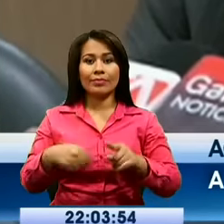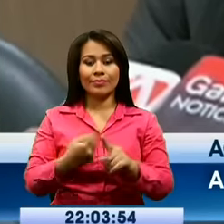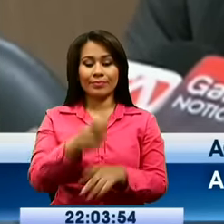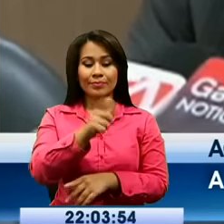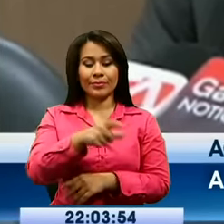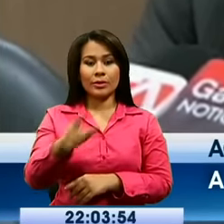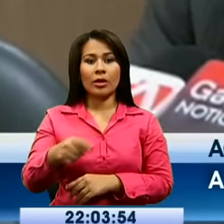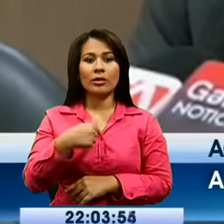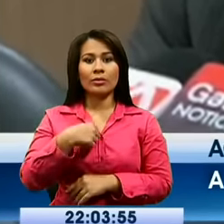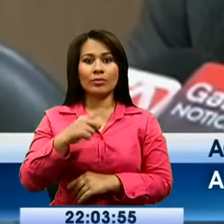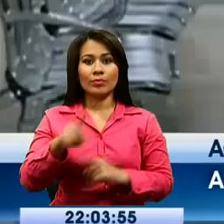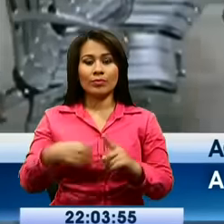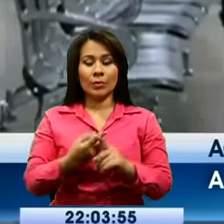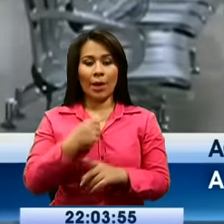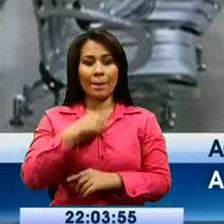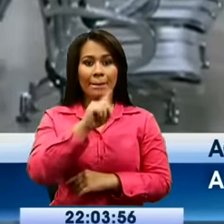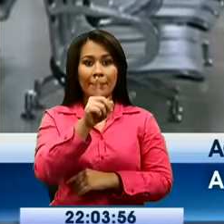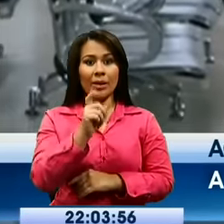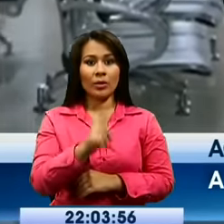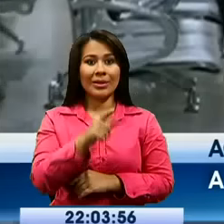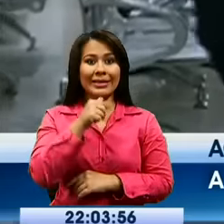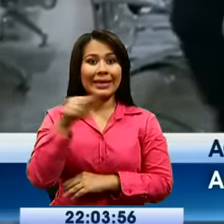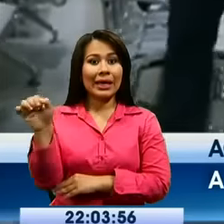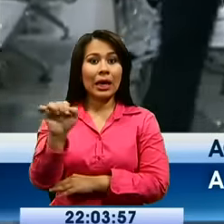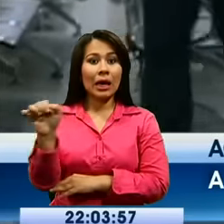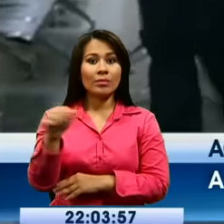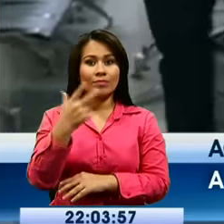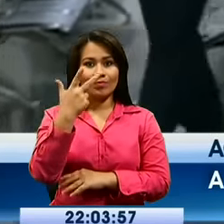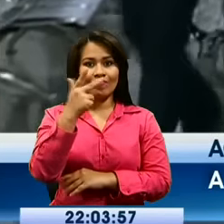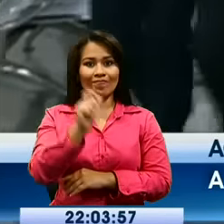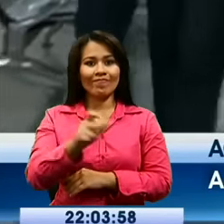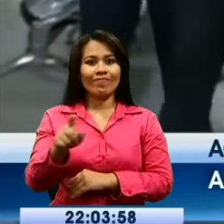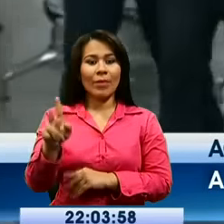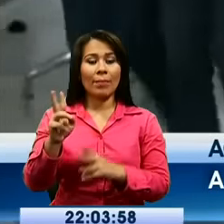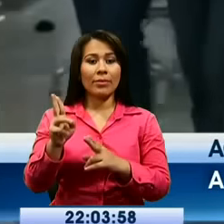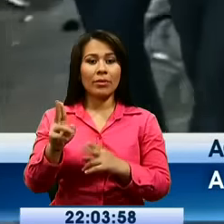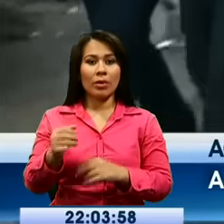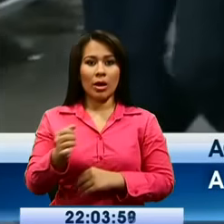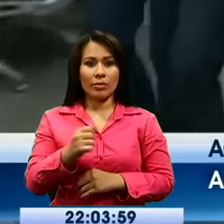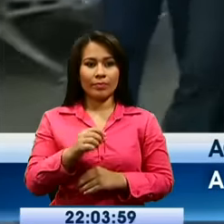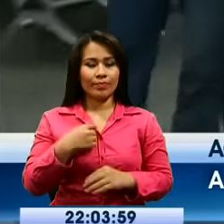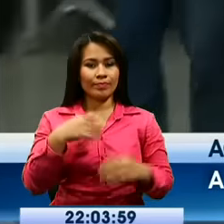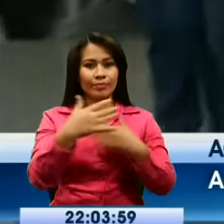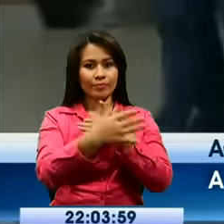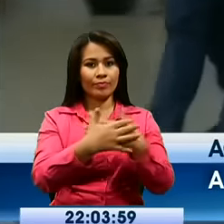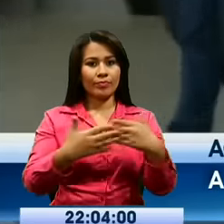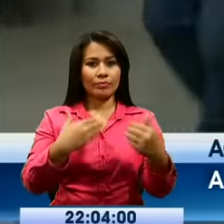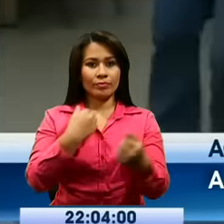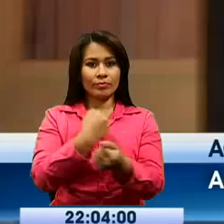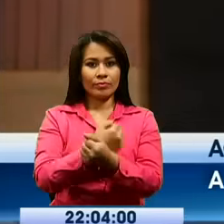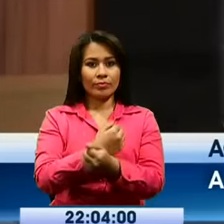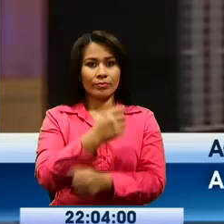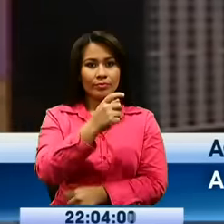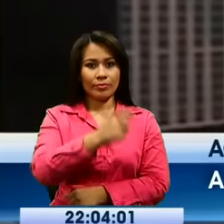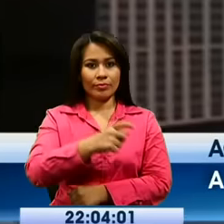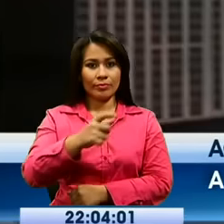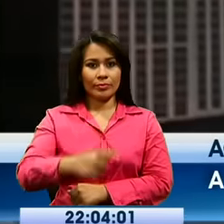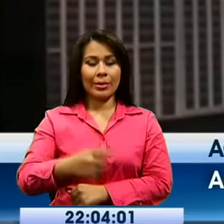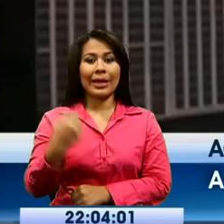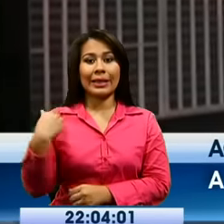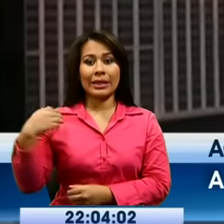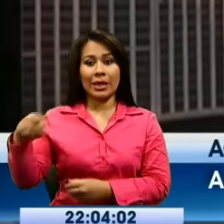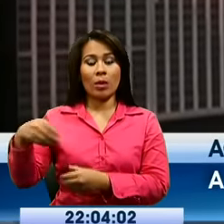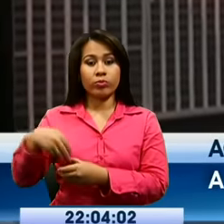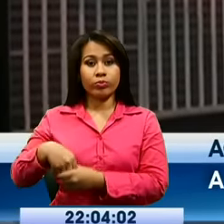el propietario de este vehículo, tres personas que se transportaban en el mismo, se logra aprender a estas personas. No, arma de fuego no